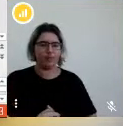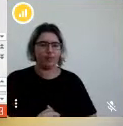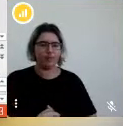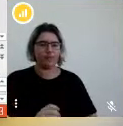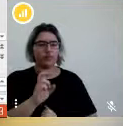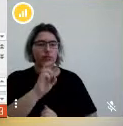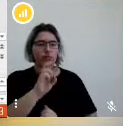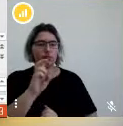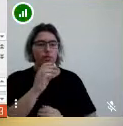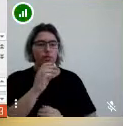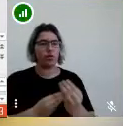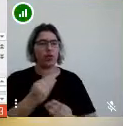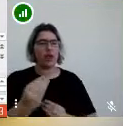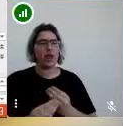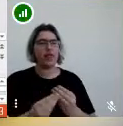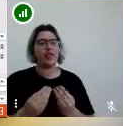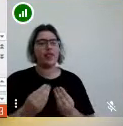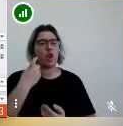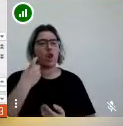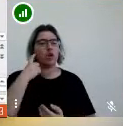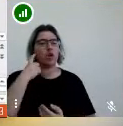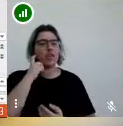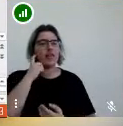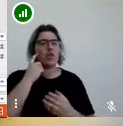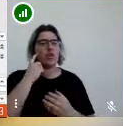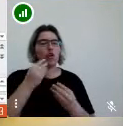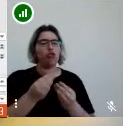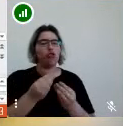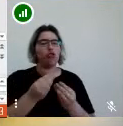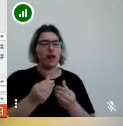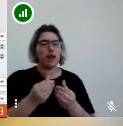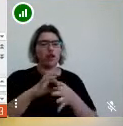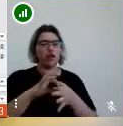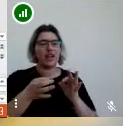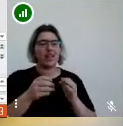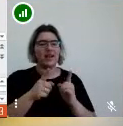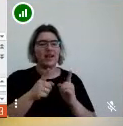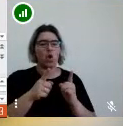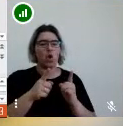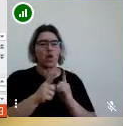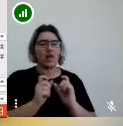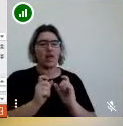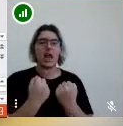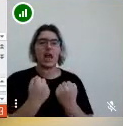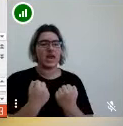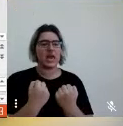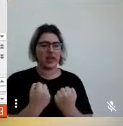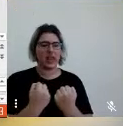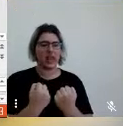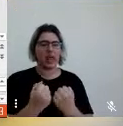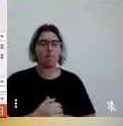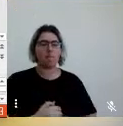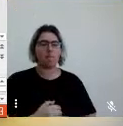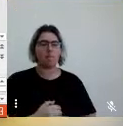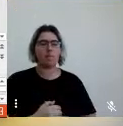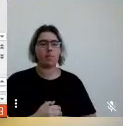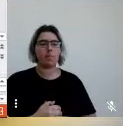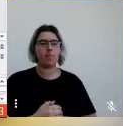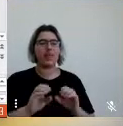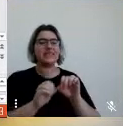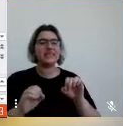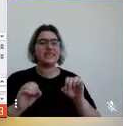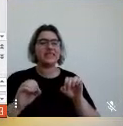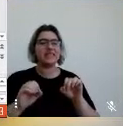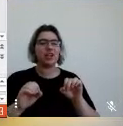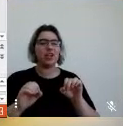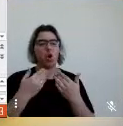ácidos grasos de cadena corta, aumentar la energía en todo el cuerpo. El intestino, gracias a